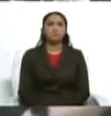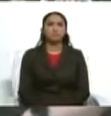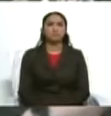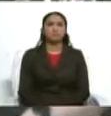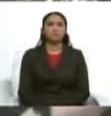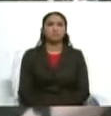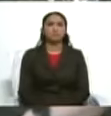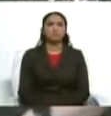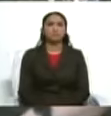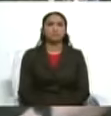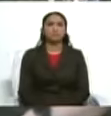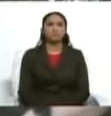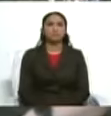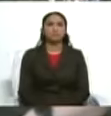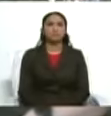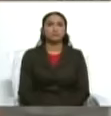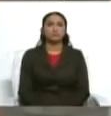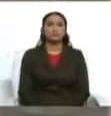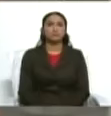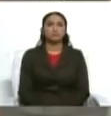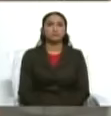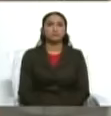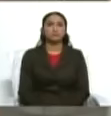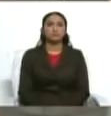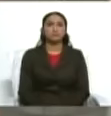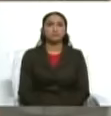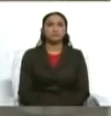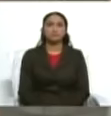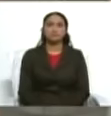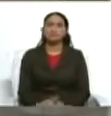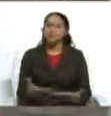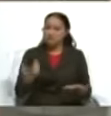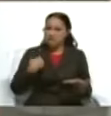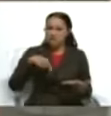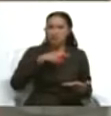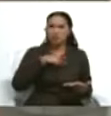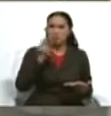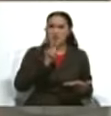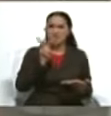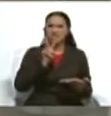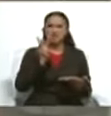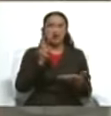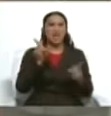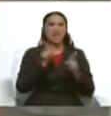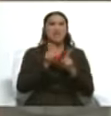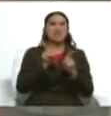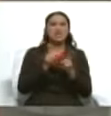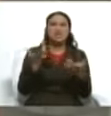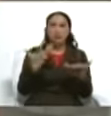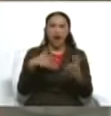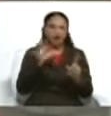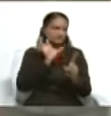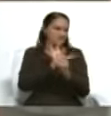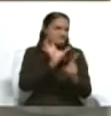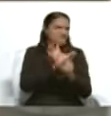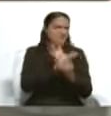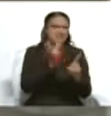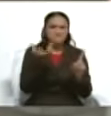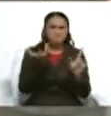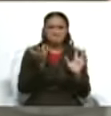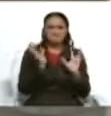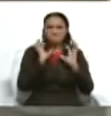Son sus socios, que nosotros somos unos animales que estamos encima